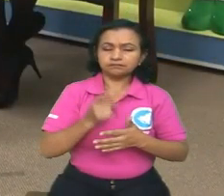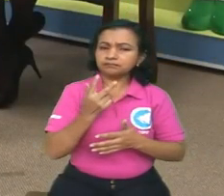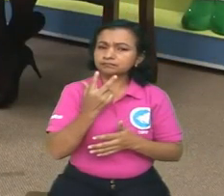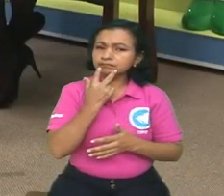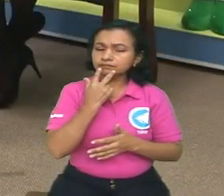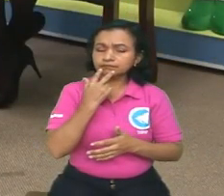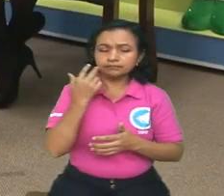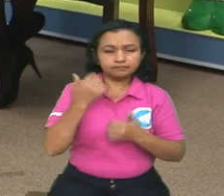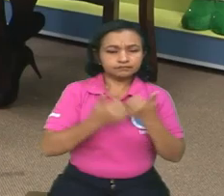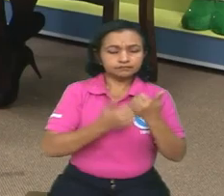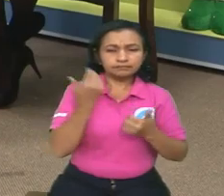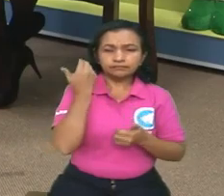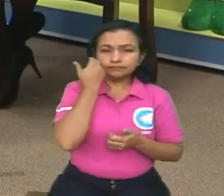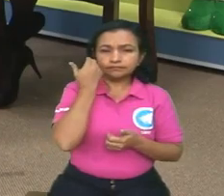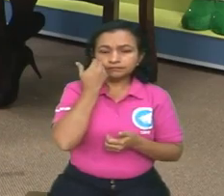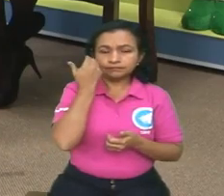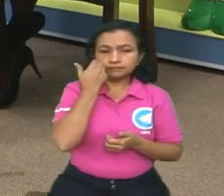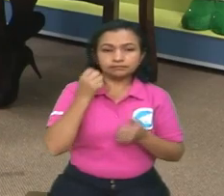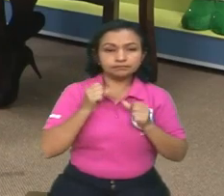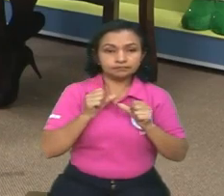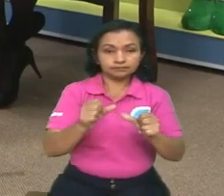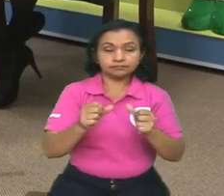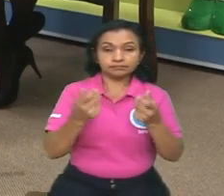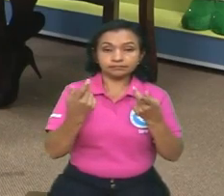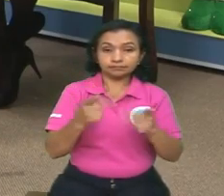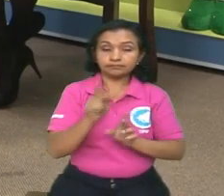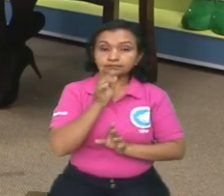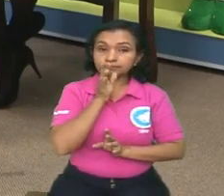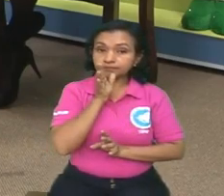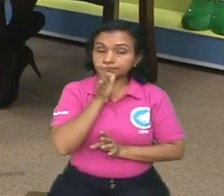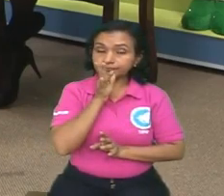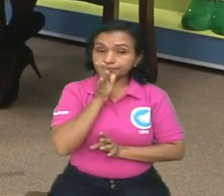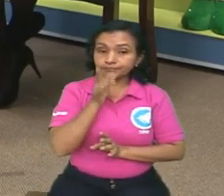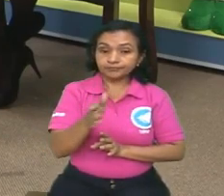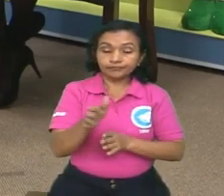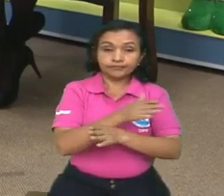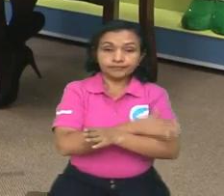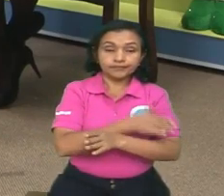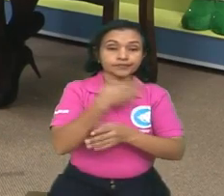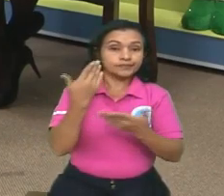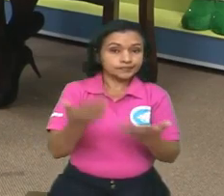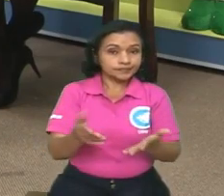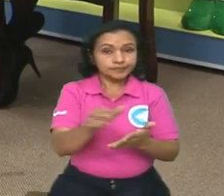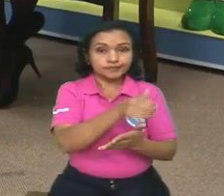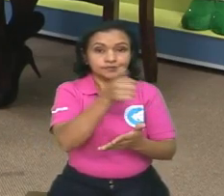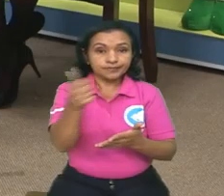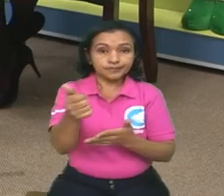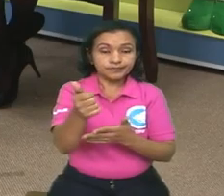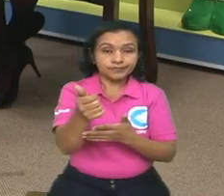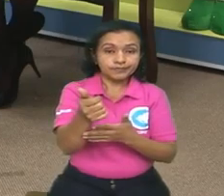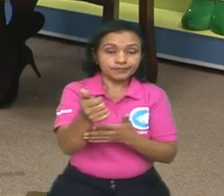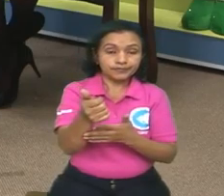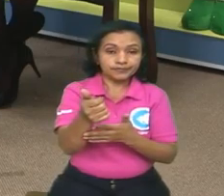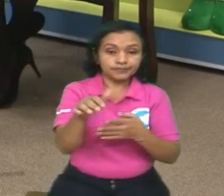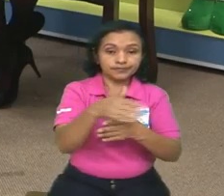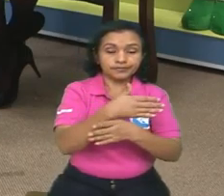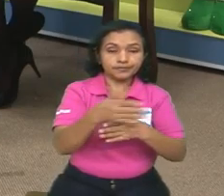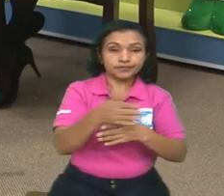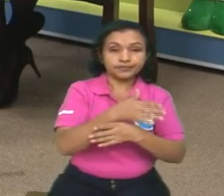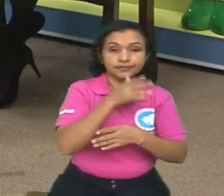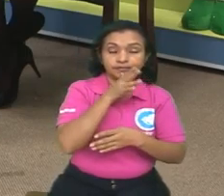no proseguir a una lesión. Pero esta jovencita, y si le sumamos a esto otro factor de riesgo que es la multiparidad, porque